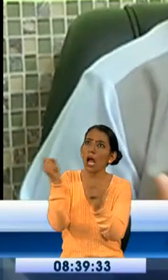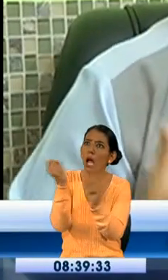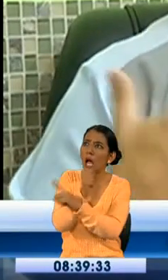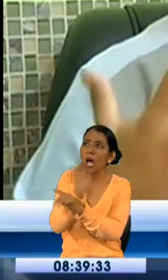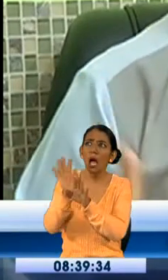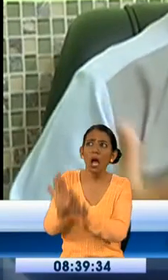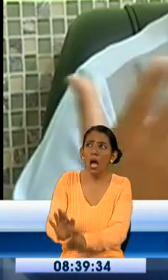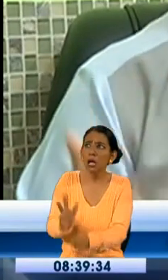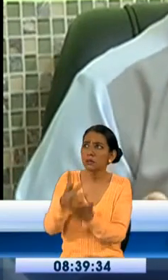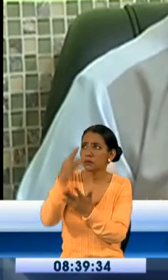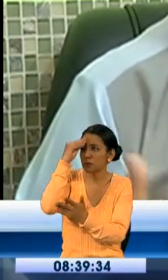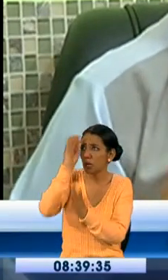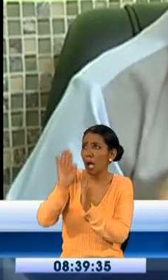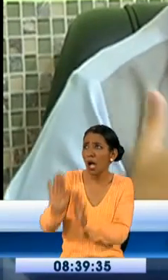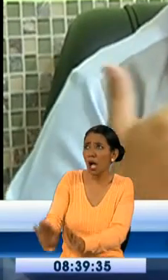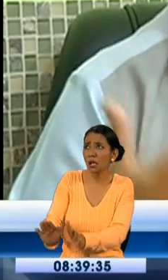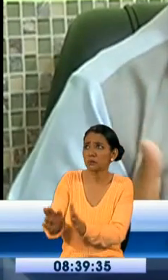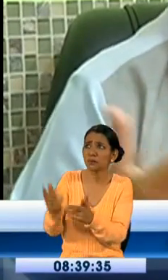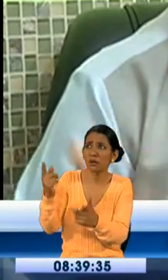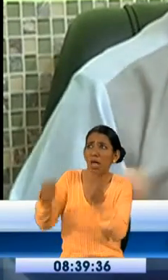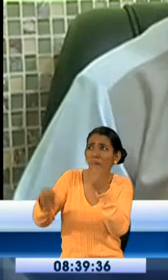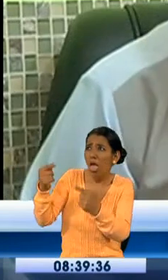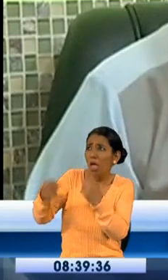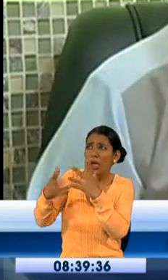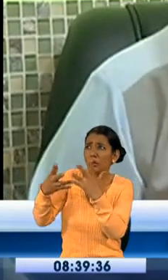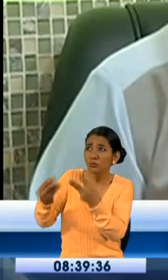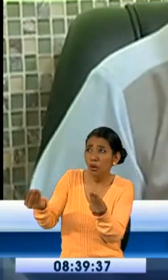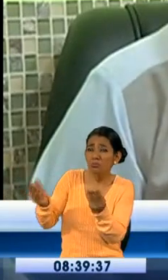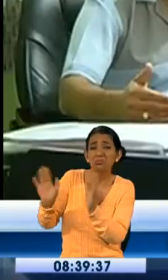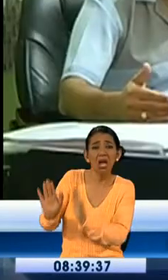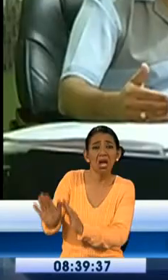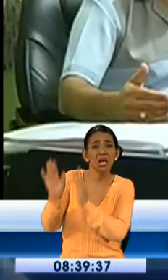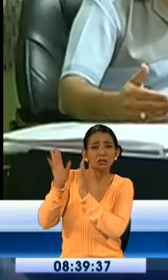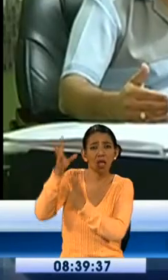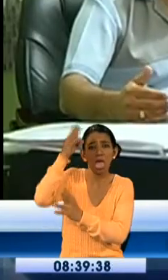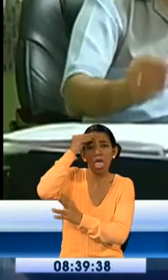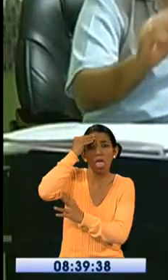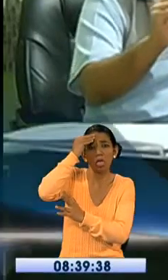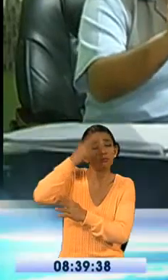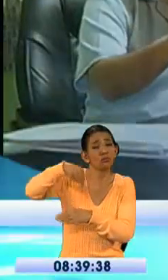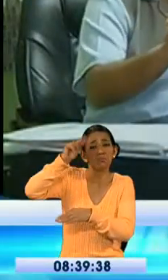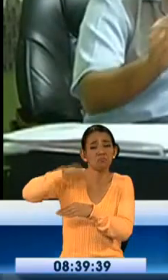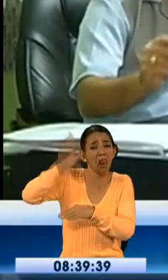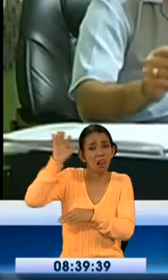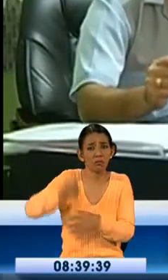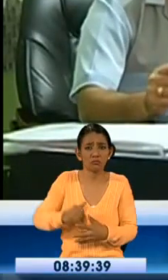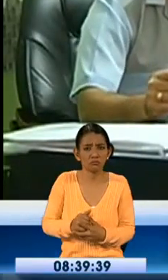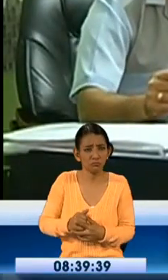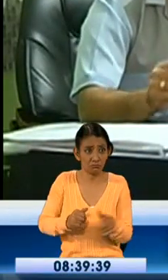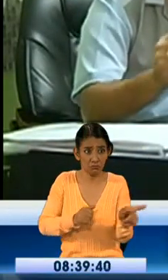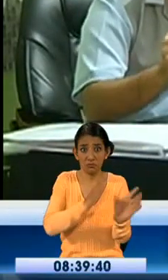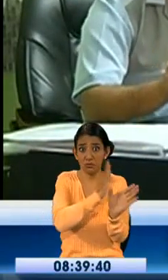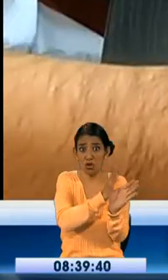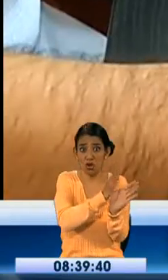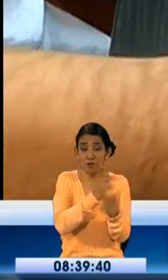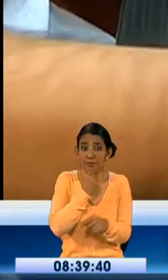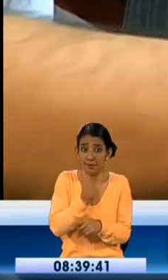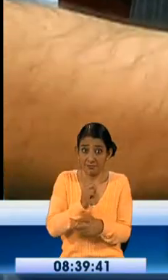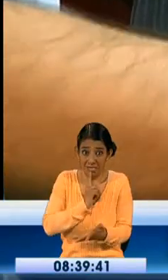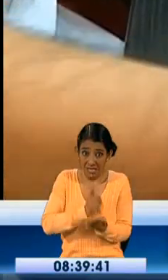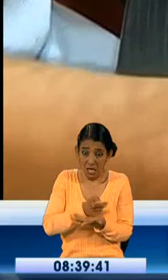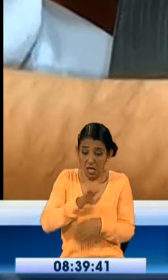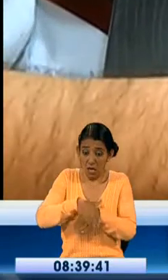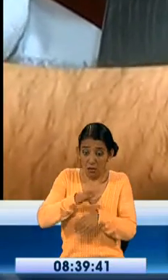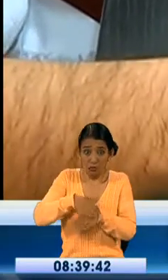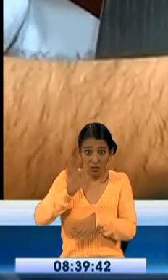así deben expresar y resolver los problemas. Samuel Merlano explica que no es la única arista que se